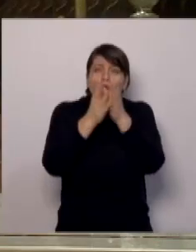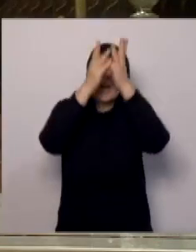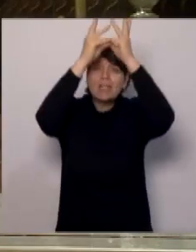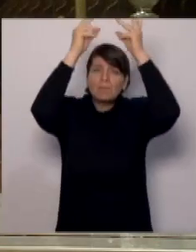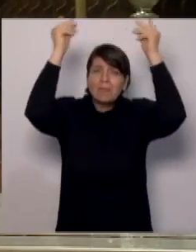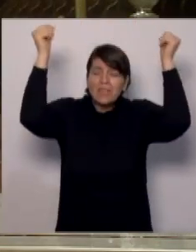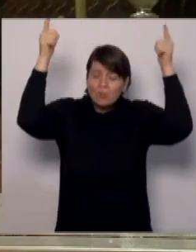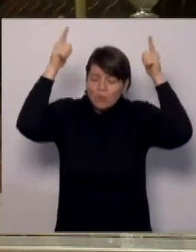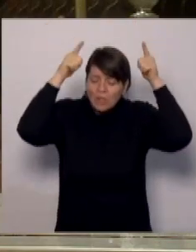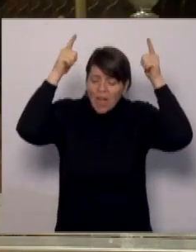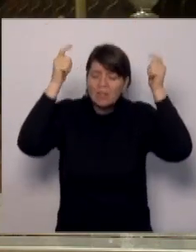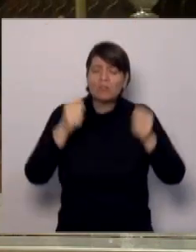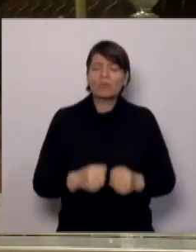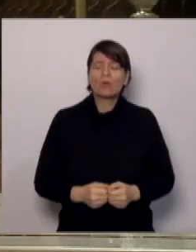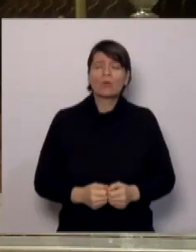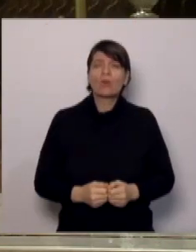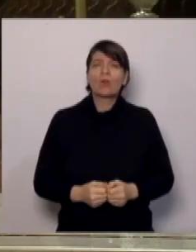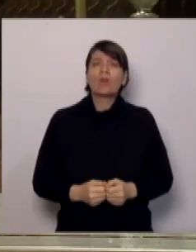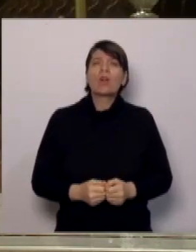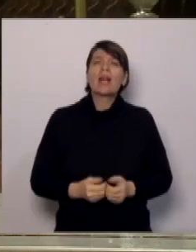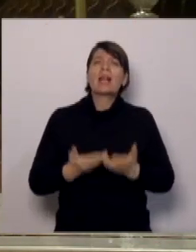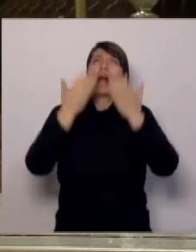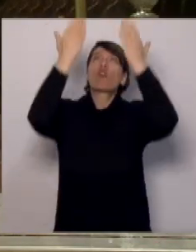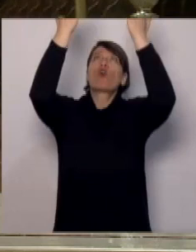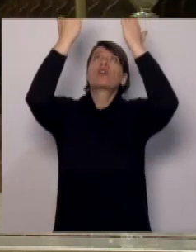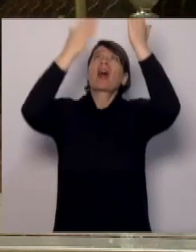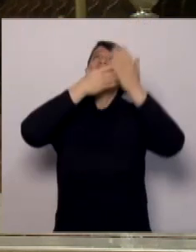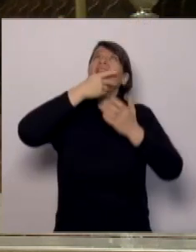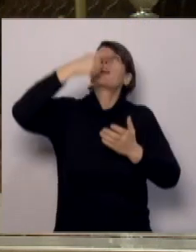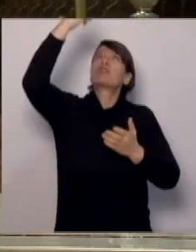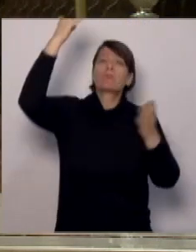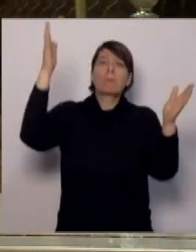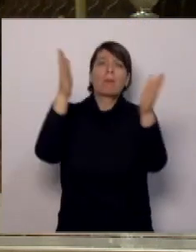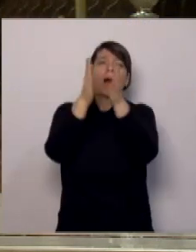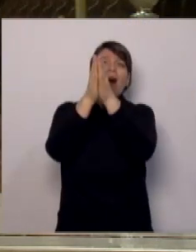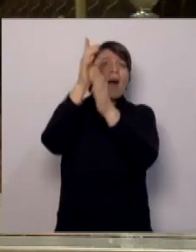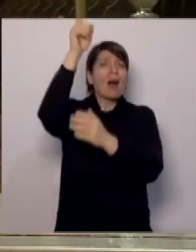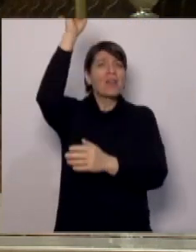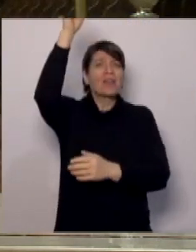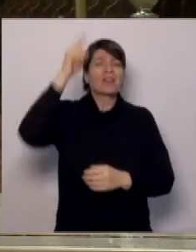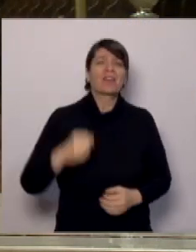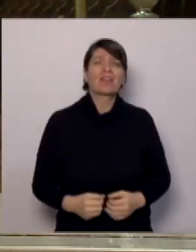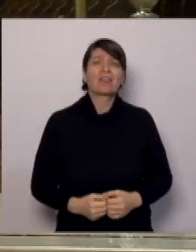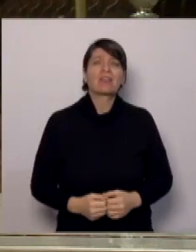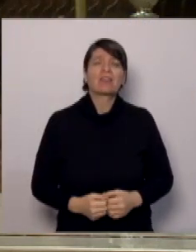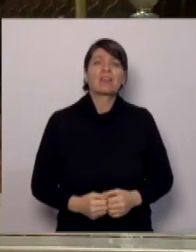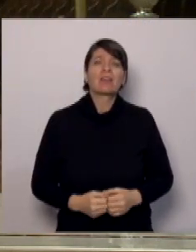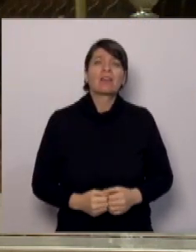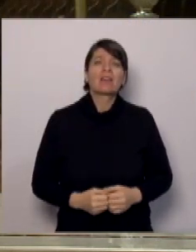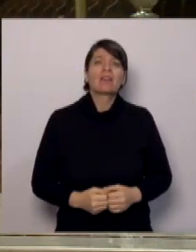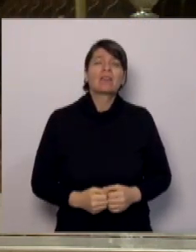con el Espíritu Santo, en la gloria de Dios Padre.